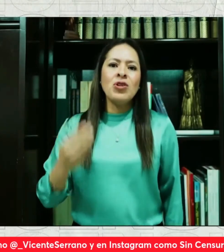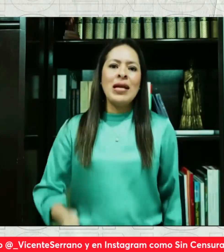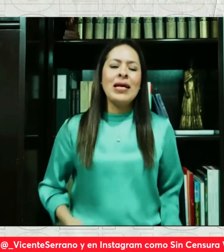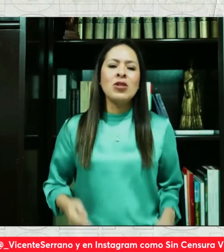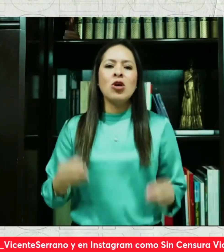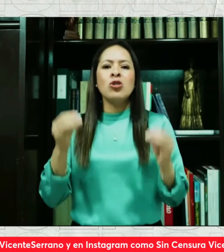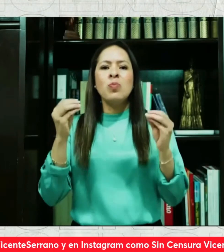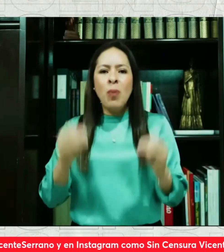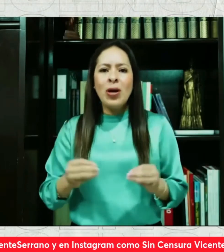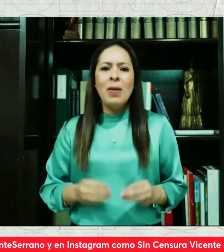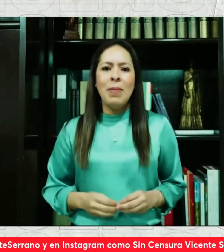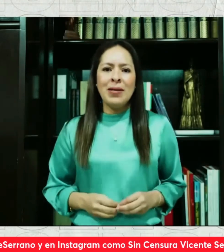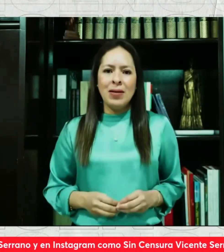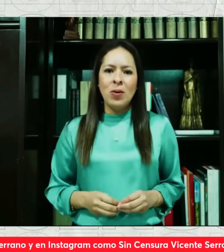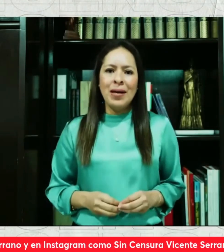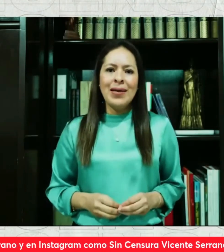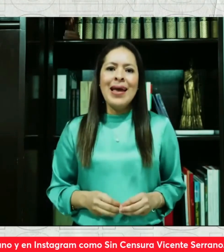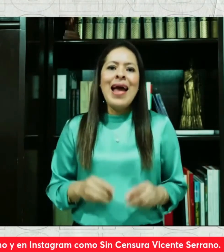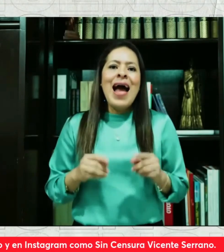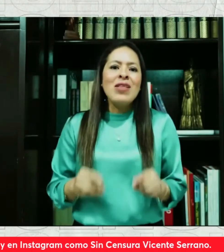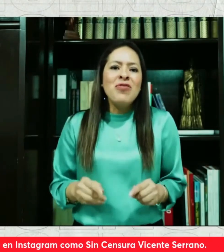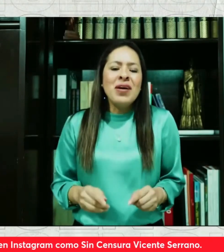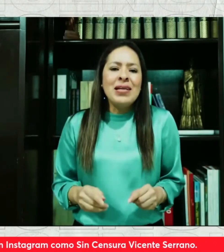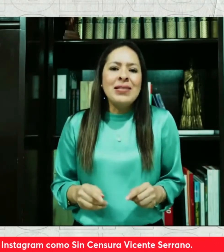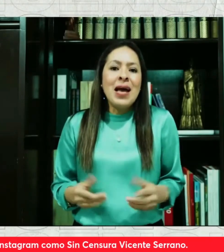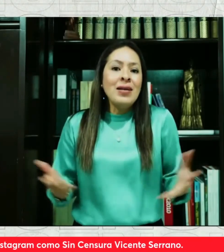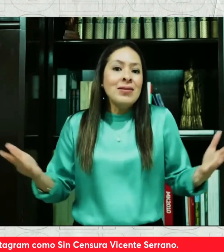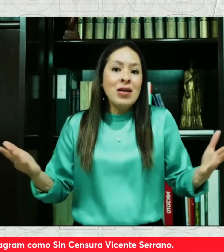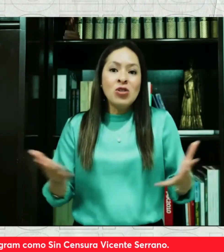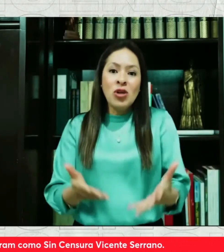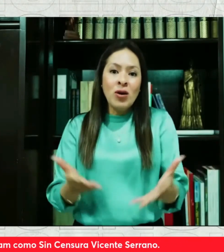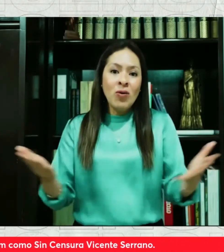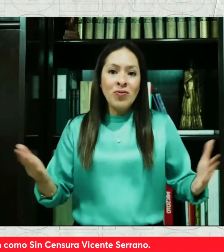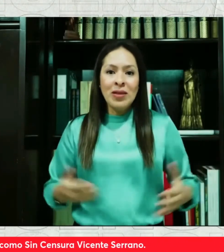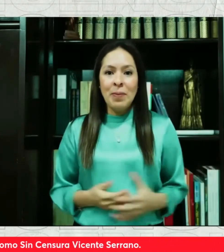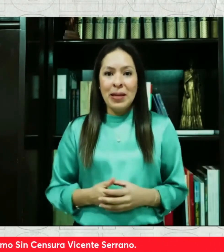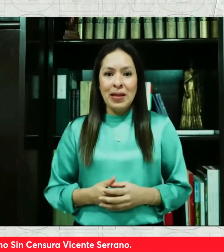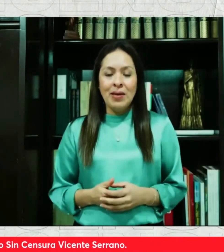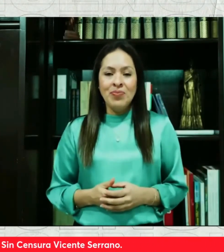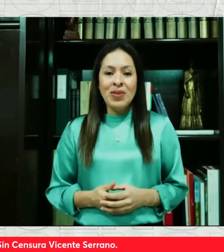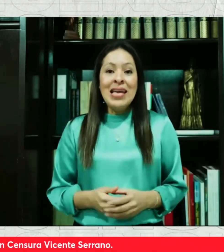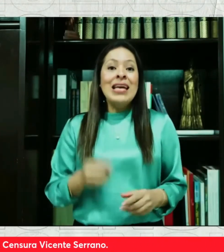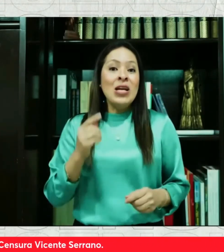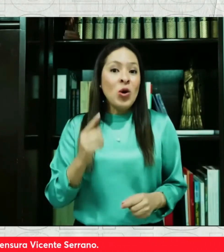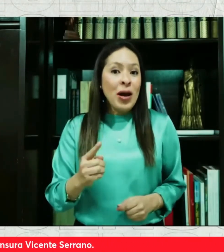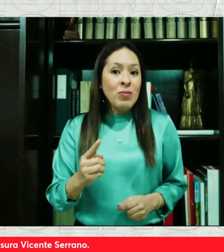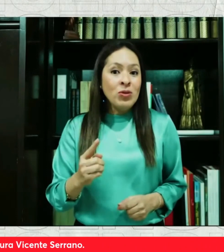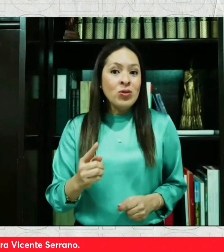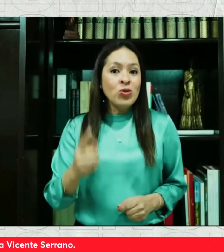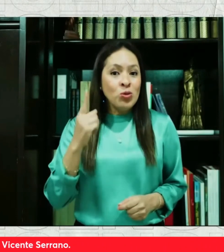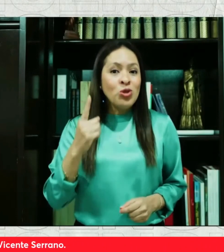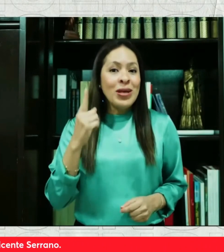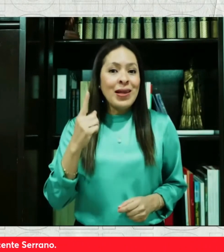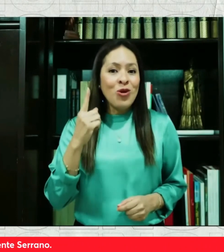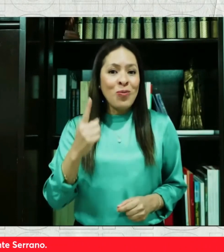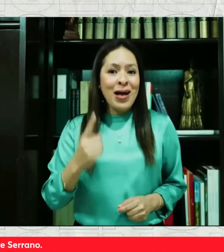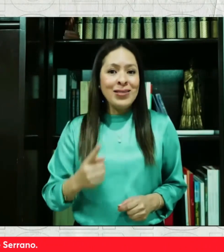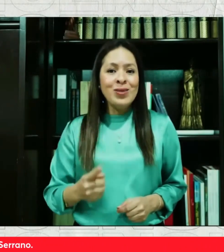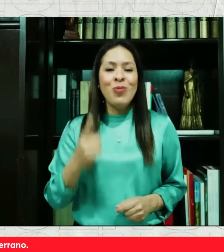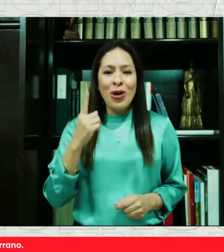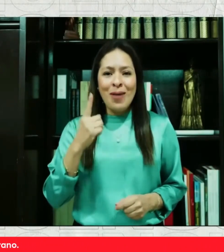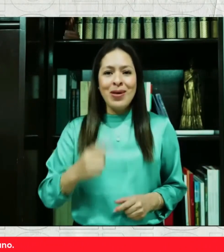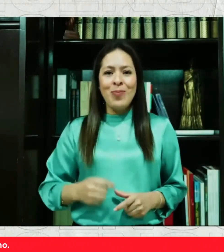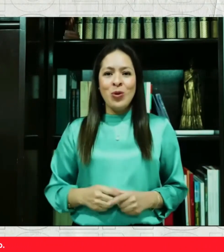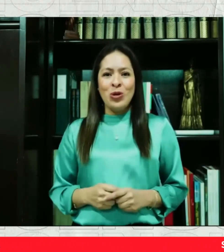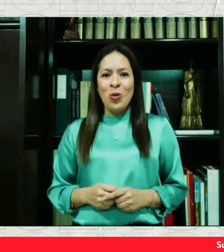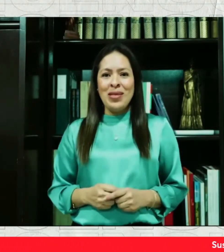fueron electos por el Partido Verde, a diferencia de los 0 del PT. Y logramos un senador más por